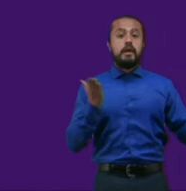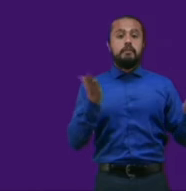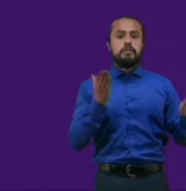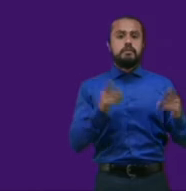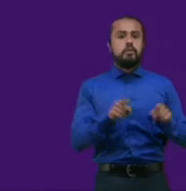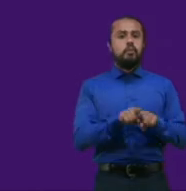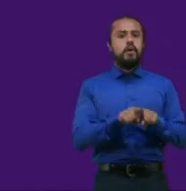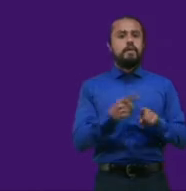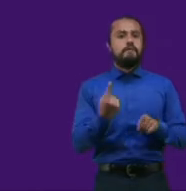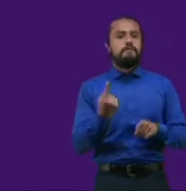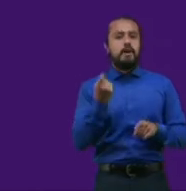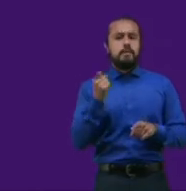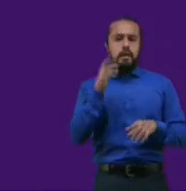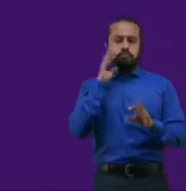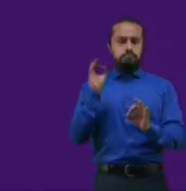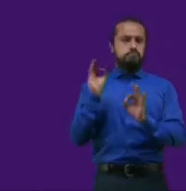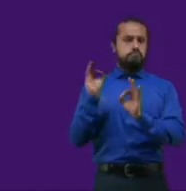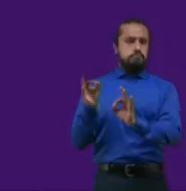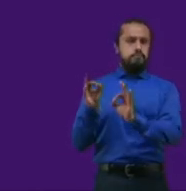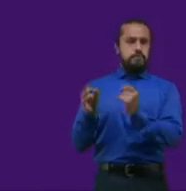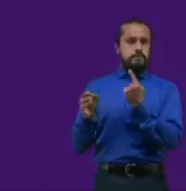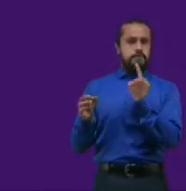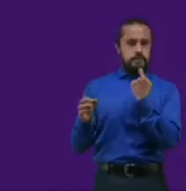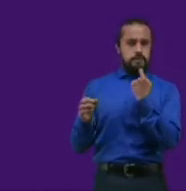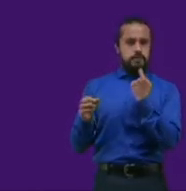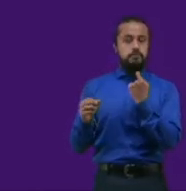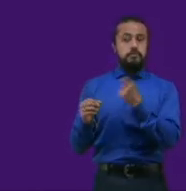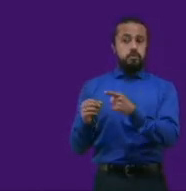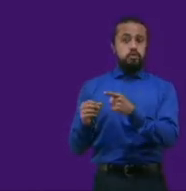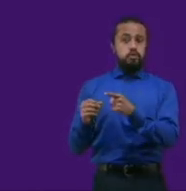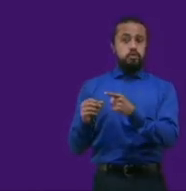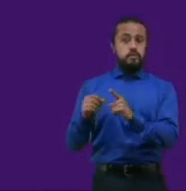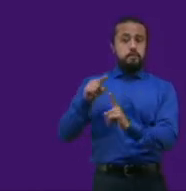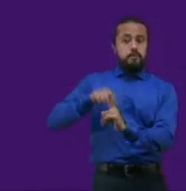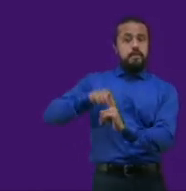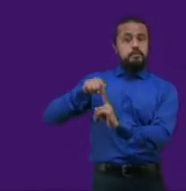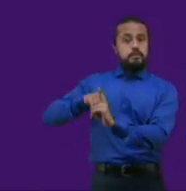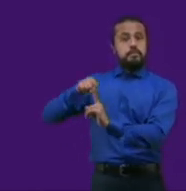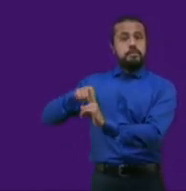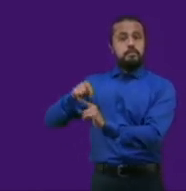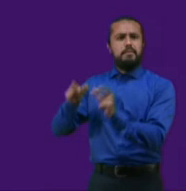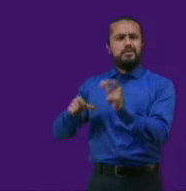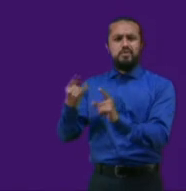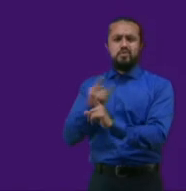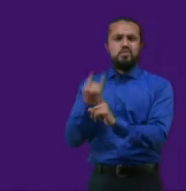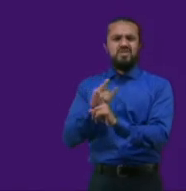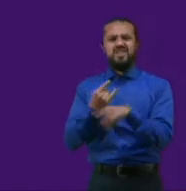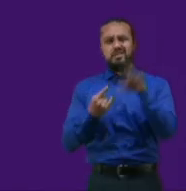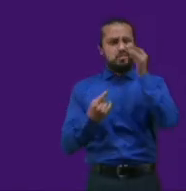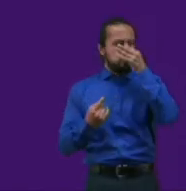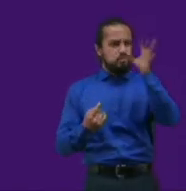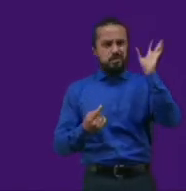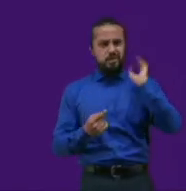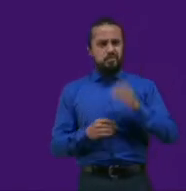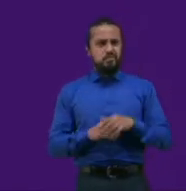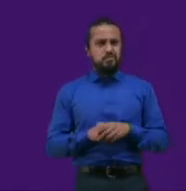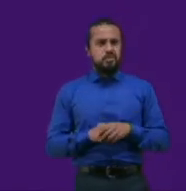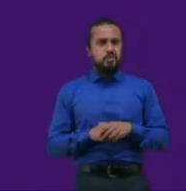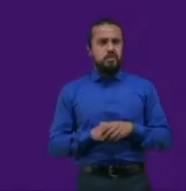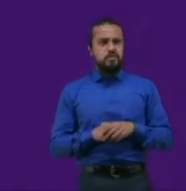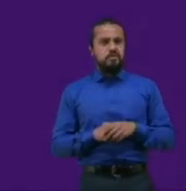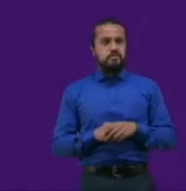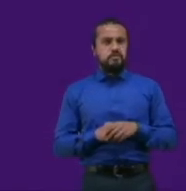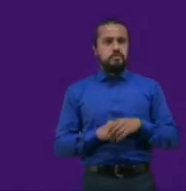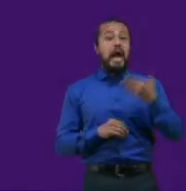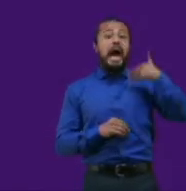es el ideal. Después de unos meses se vuelve ideal, pero ya hay usuarios que dicen, ah, esto es muy malo. Sí, era malo